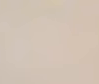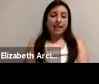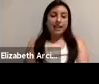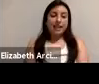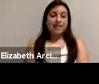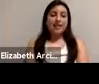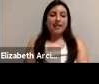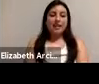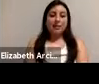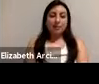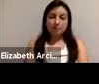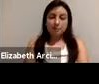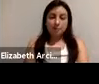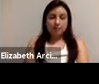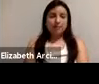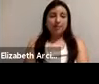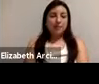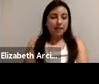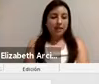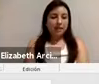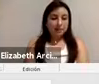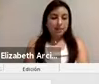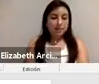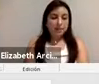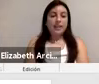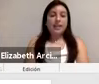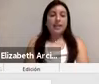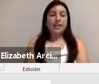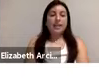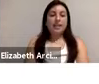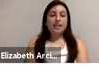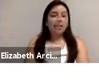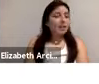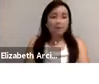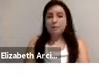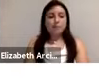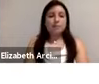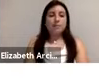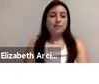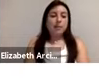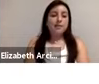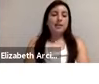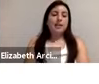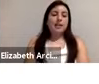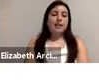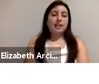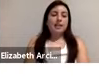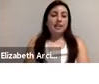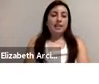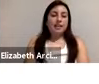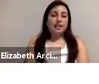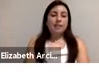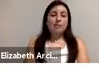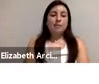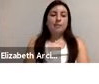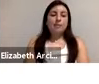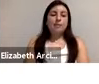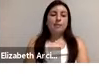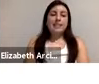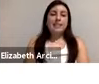su carrera hacia la ayuda de personas con baja visión. Cuenta con muchos diplomados y